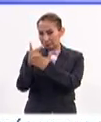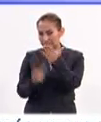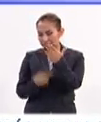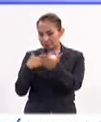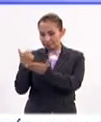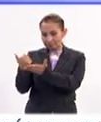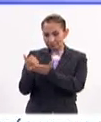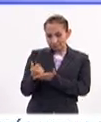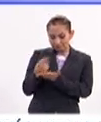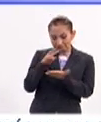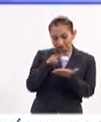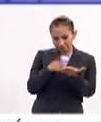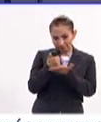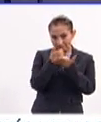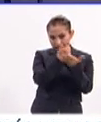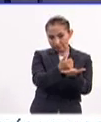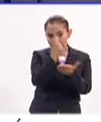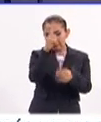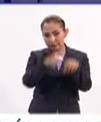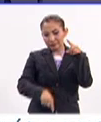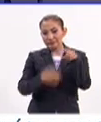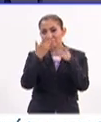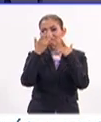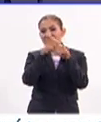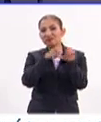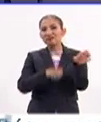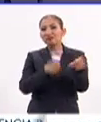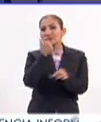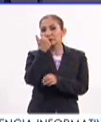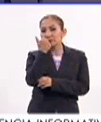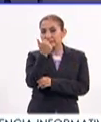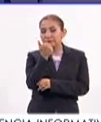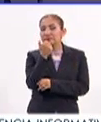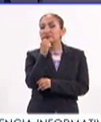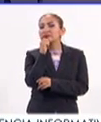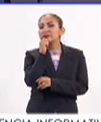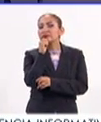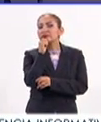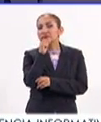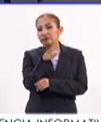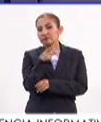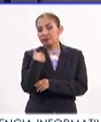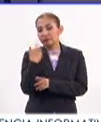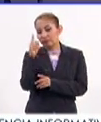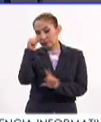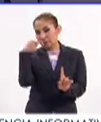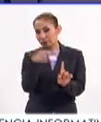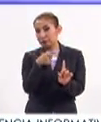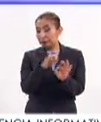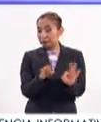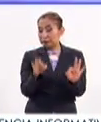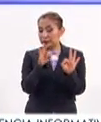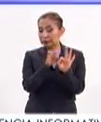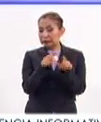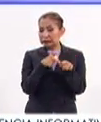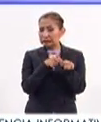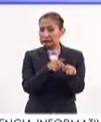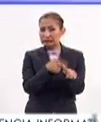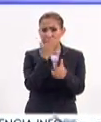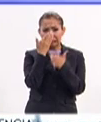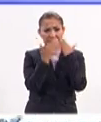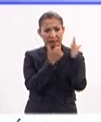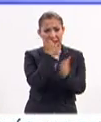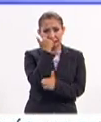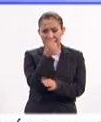nos ayudan a combatir esta deserción y obviamente, bueno, nuestro propósito fundamental es la permanencia